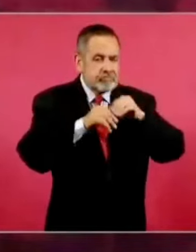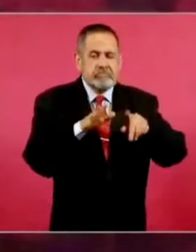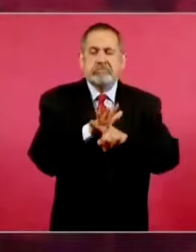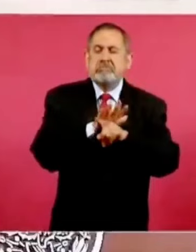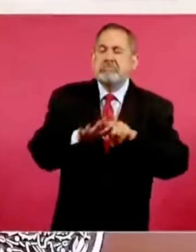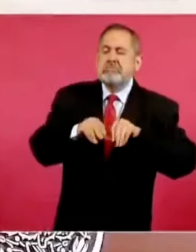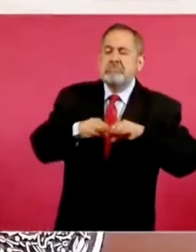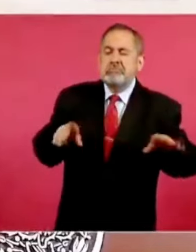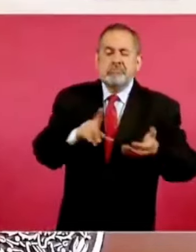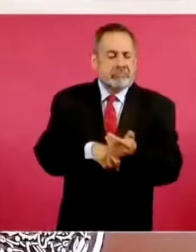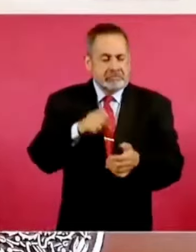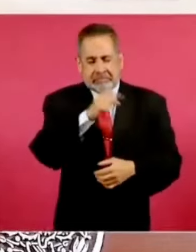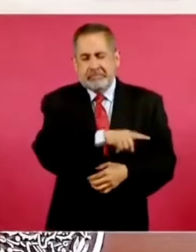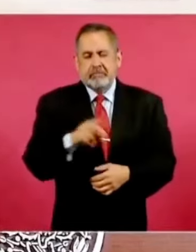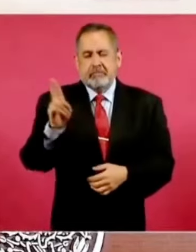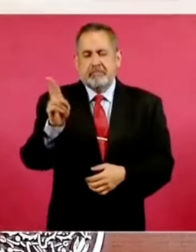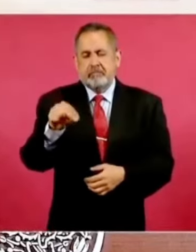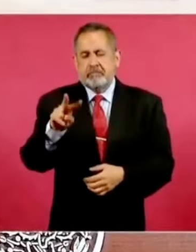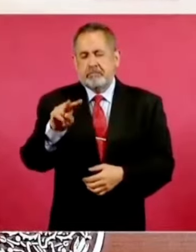manipulación, como el Universal.